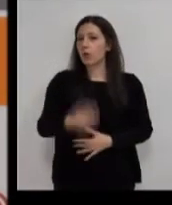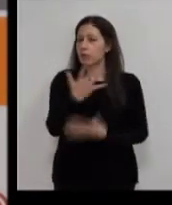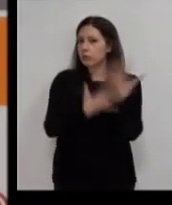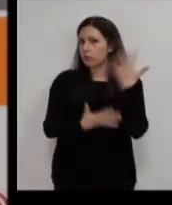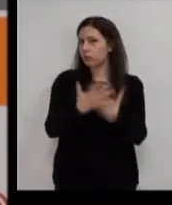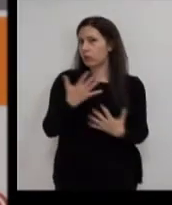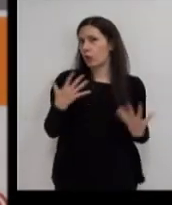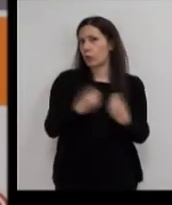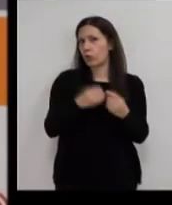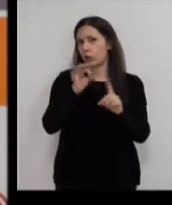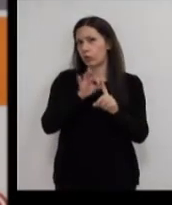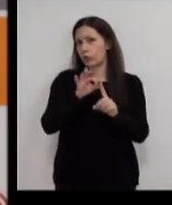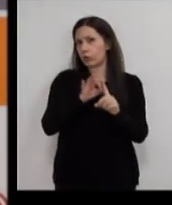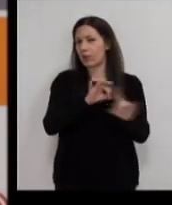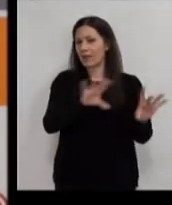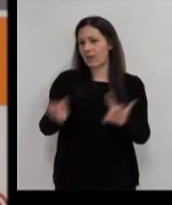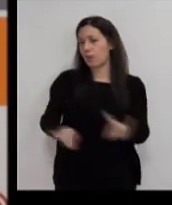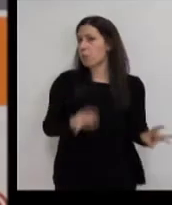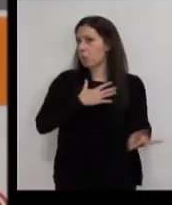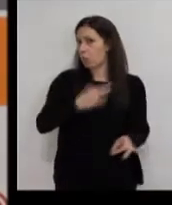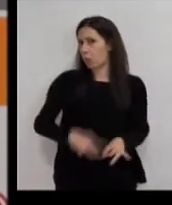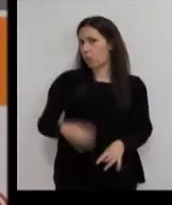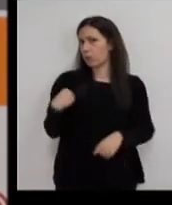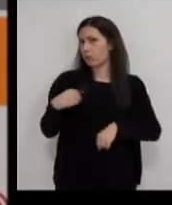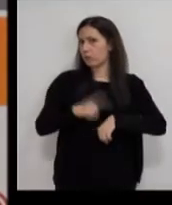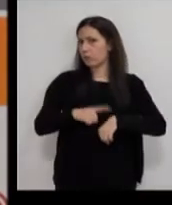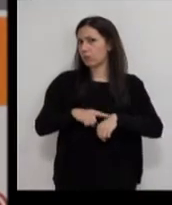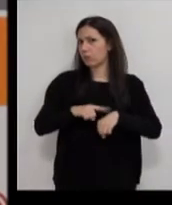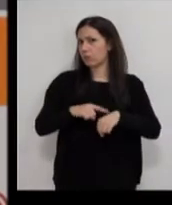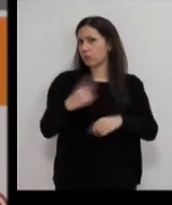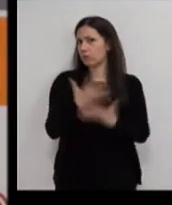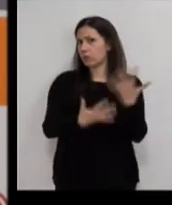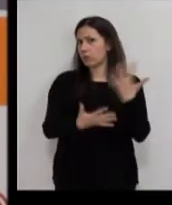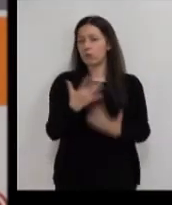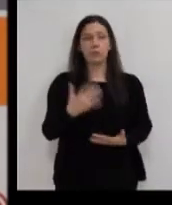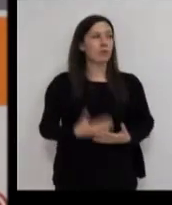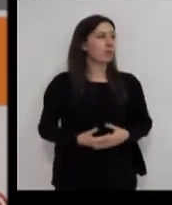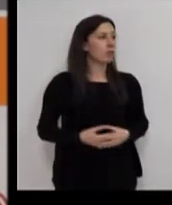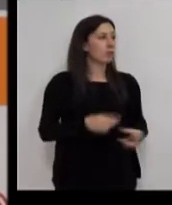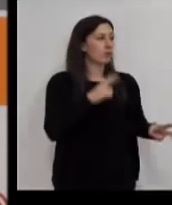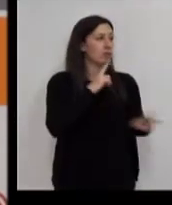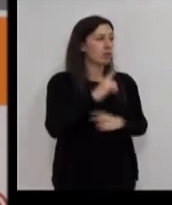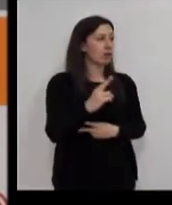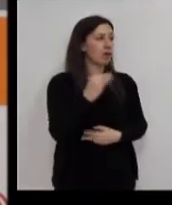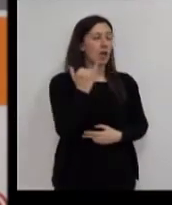de encaminamiento que pueden convivir con señalizaciones de podotáctil